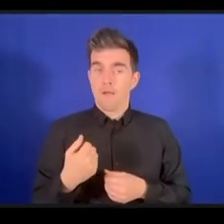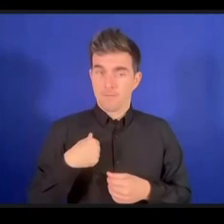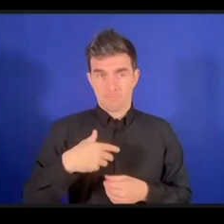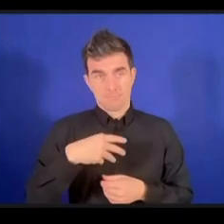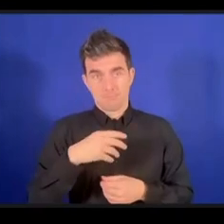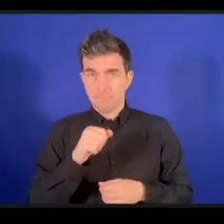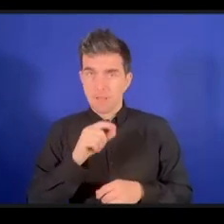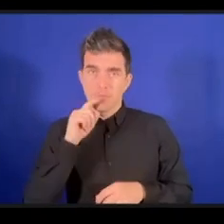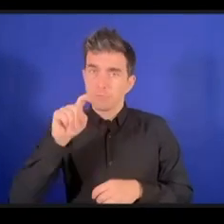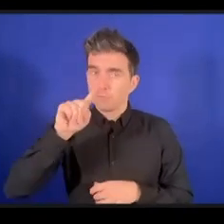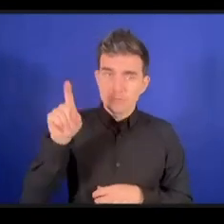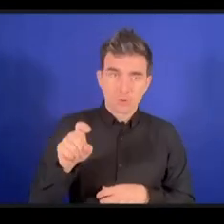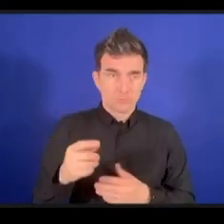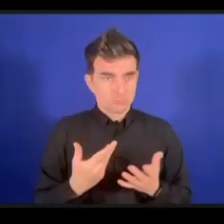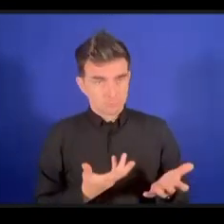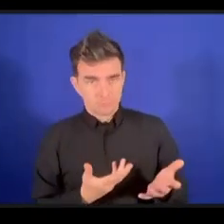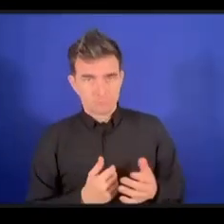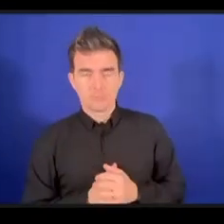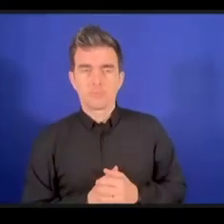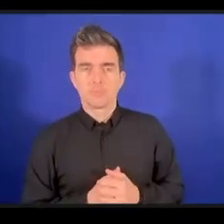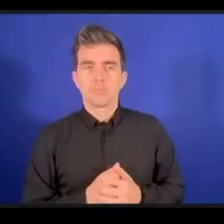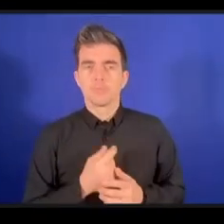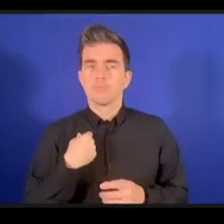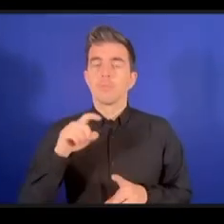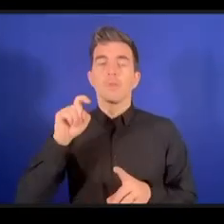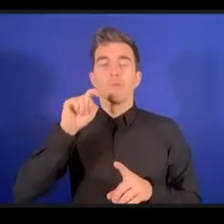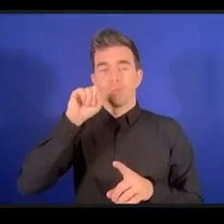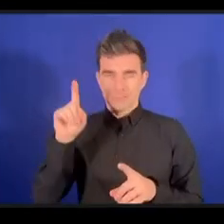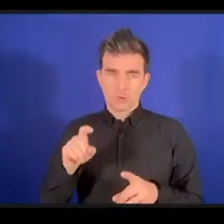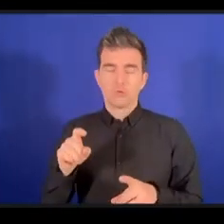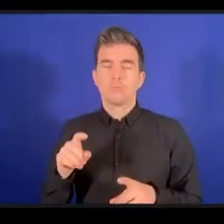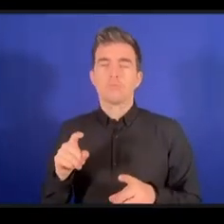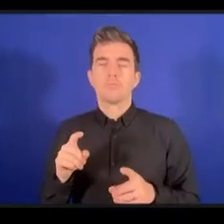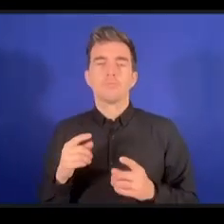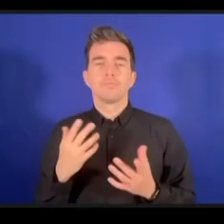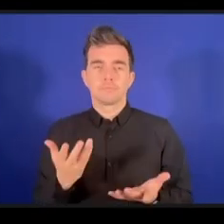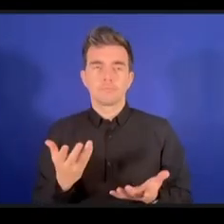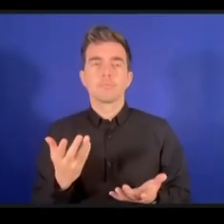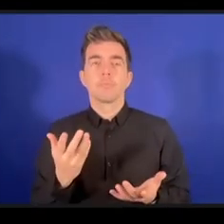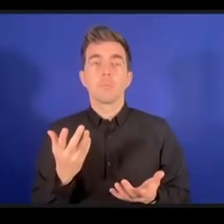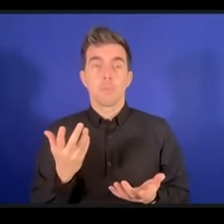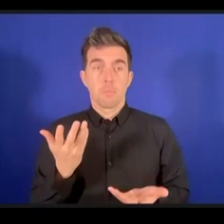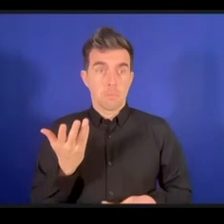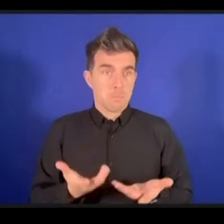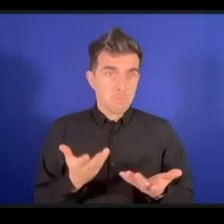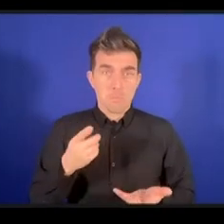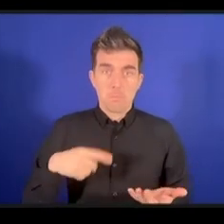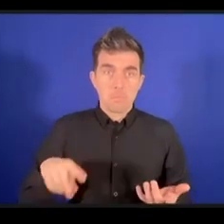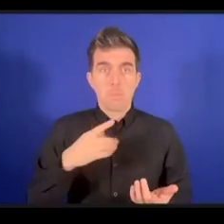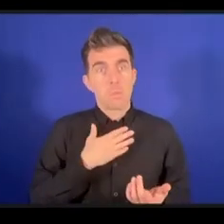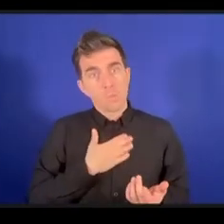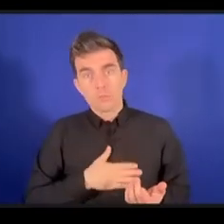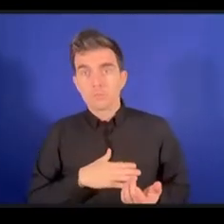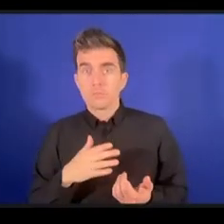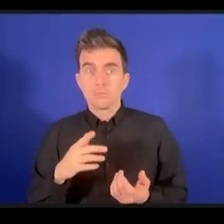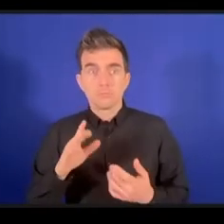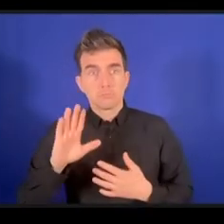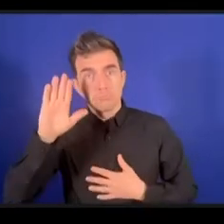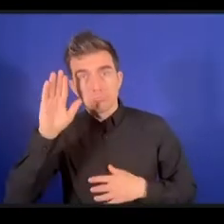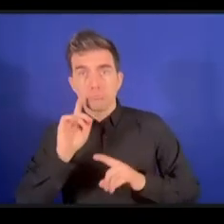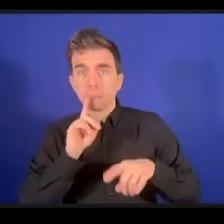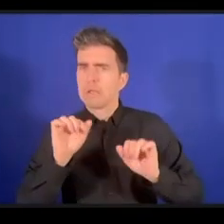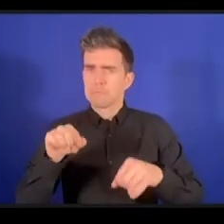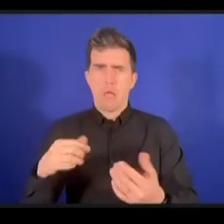presencia bien Esta es una pregunta que me gustaría dirigir a a cualquier de ustedes y tiene que ver con